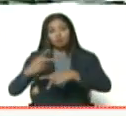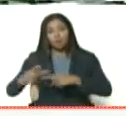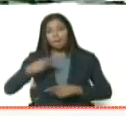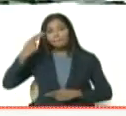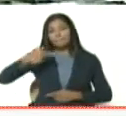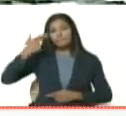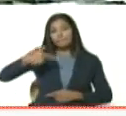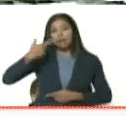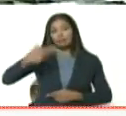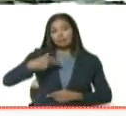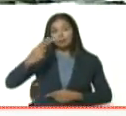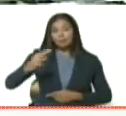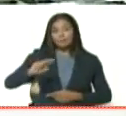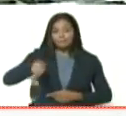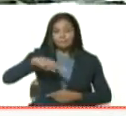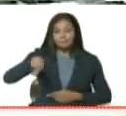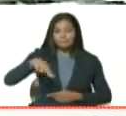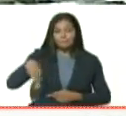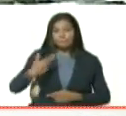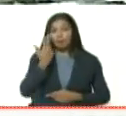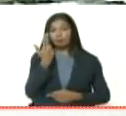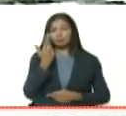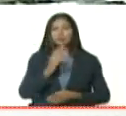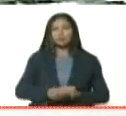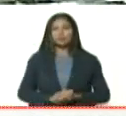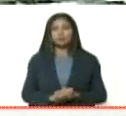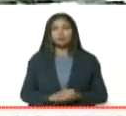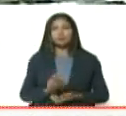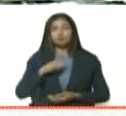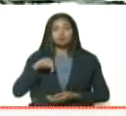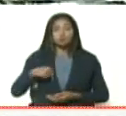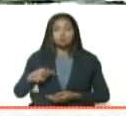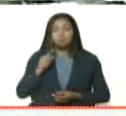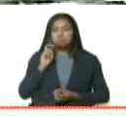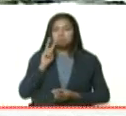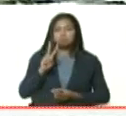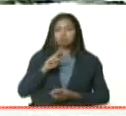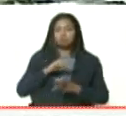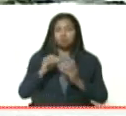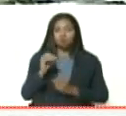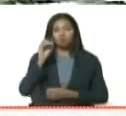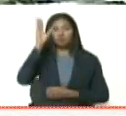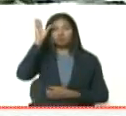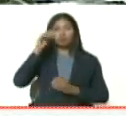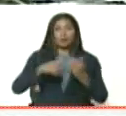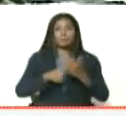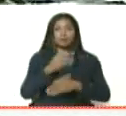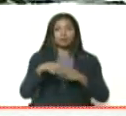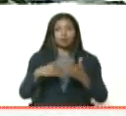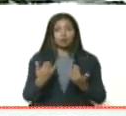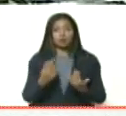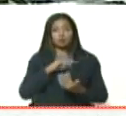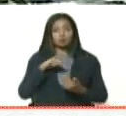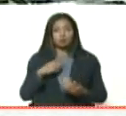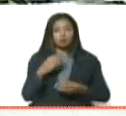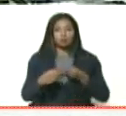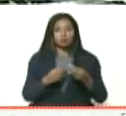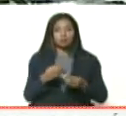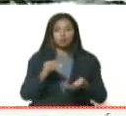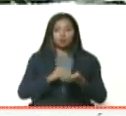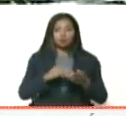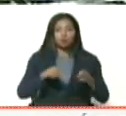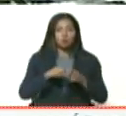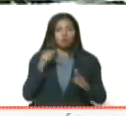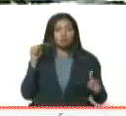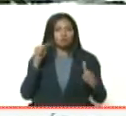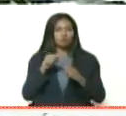Correcto. Hemos levantado una, bueno, todas nuestras capacidades y nos hemos establecido como